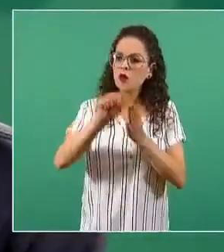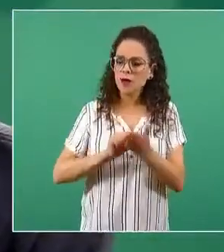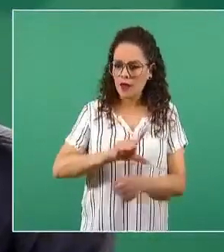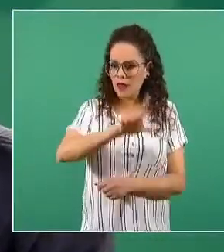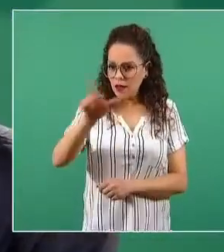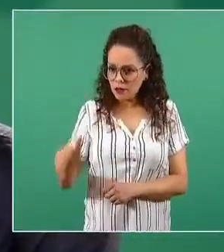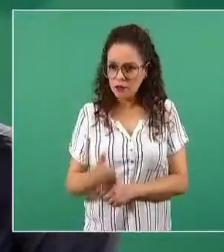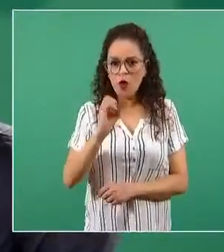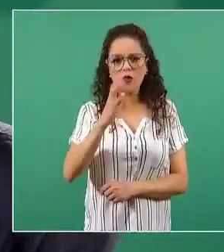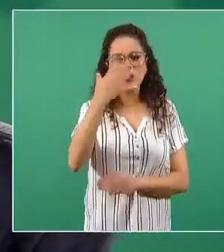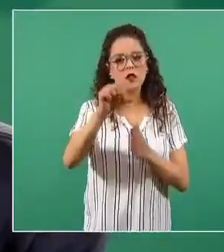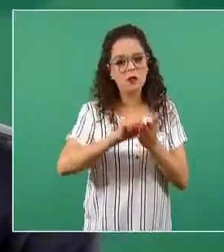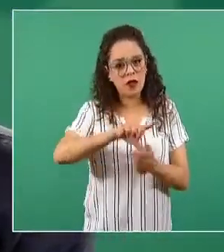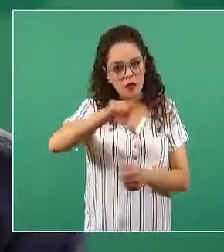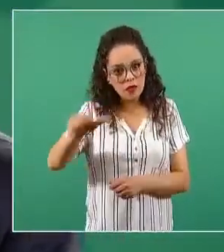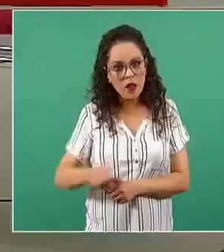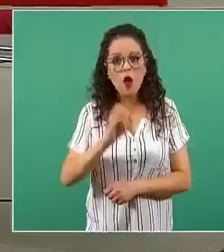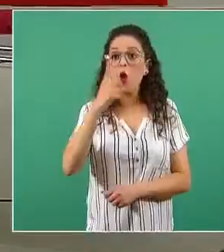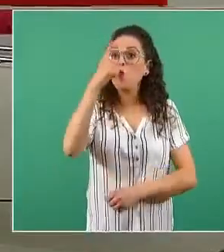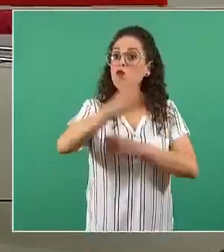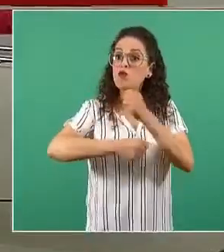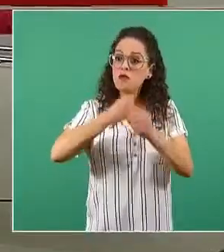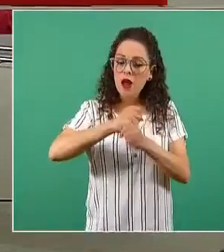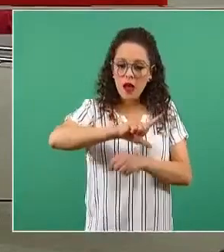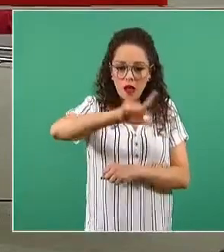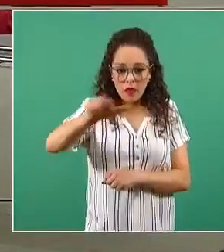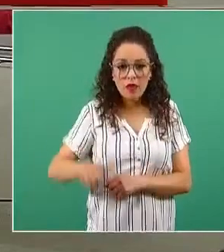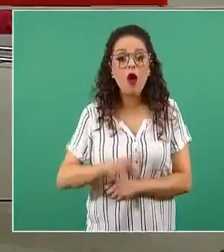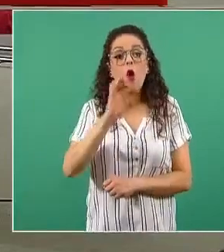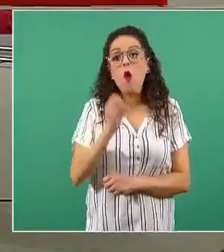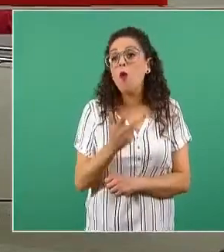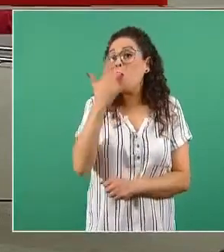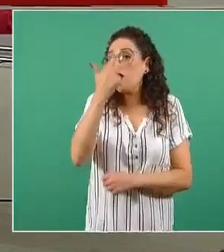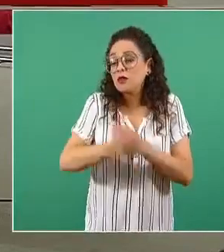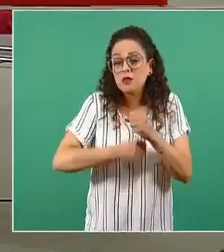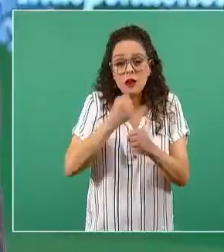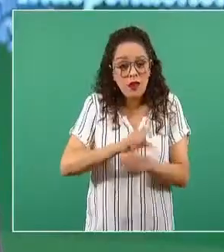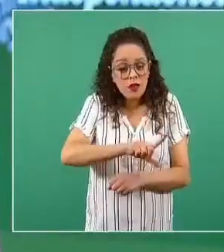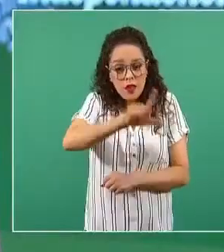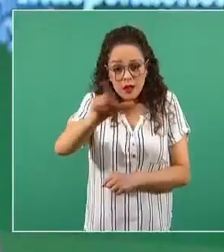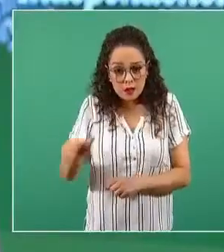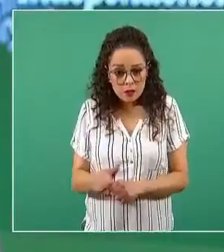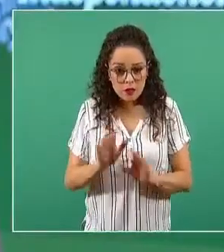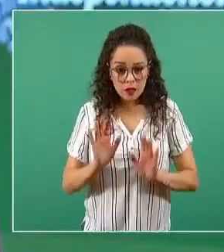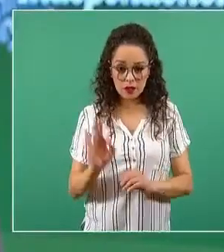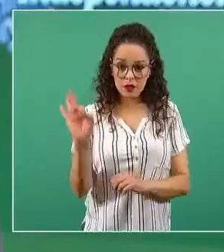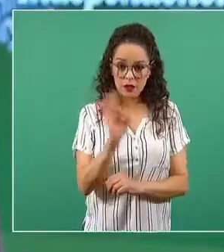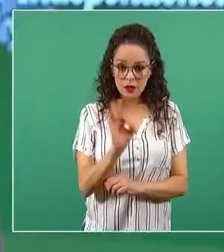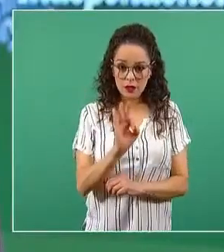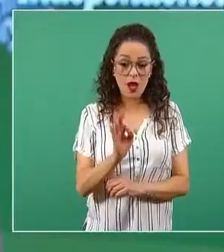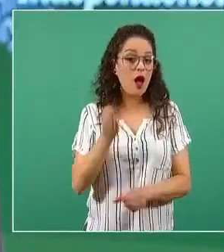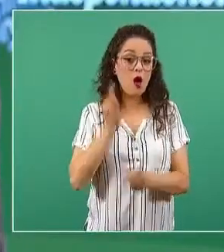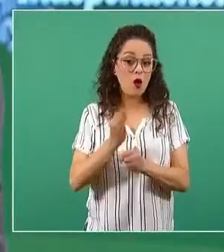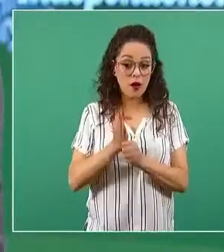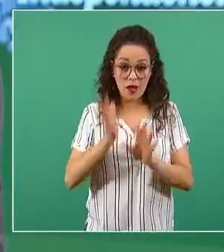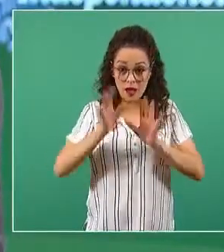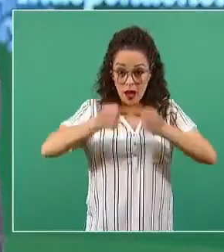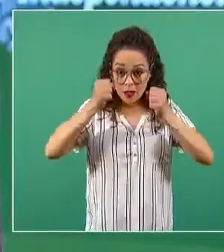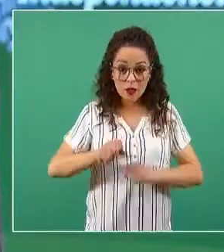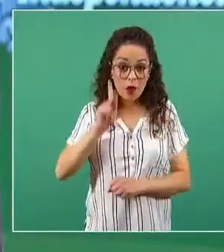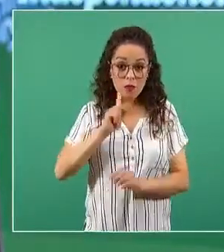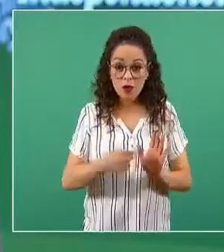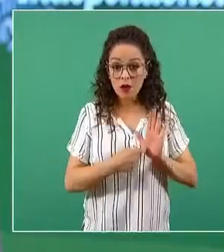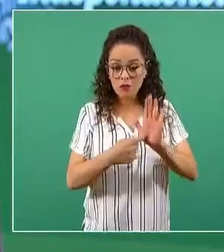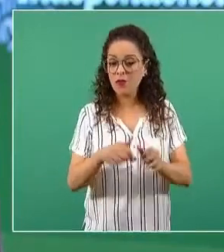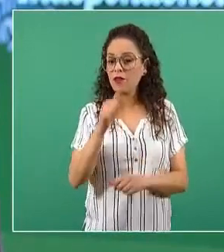después, 1 año después, 8 años después, vamos a suponer que sea el caso, ya hemos dicho que no hay evidencia todavía de cuál es la duración de la